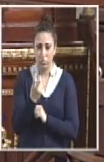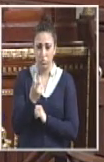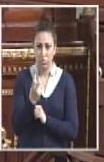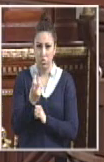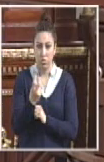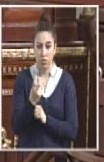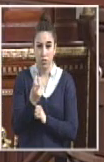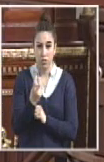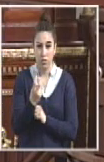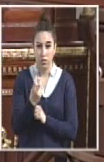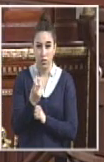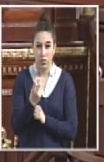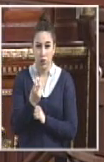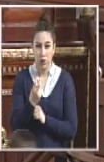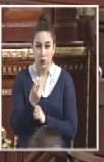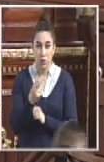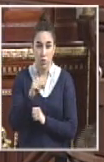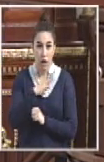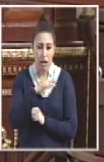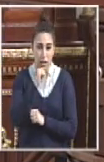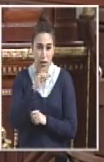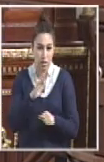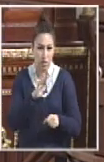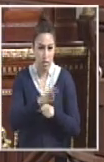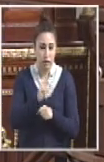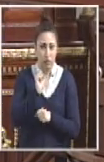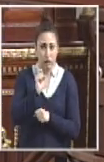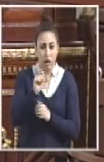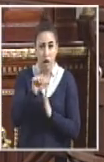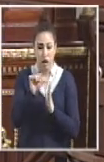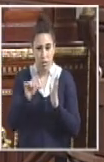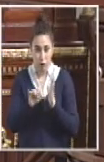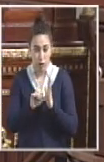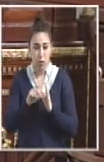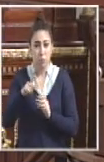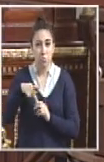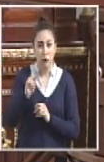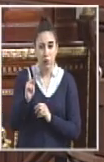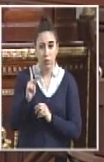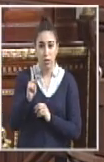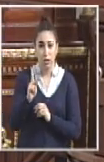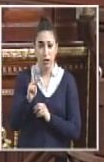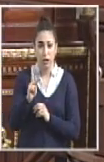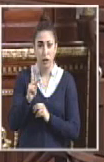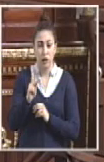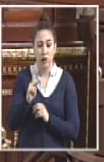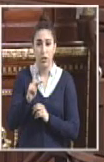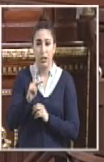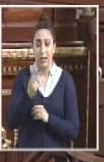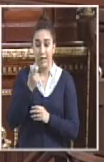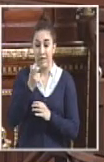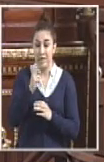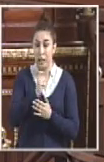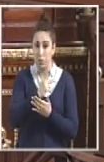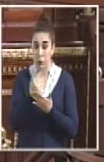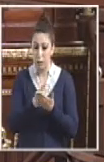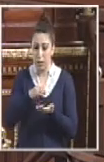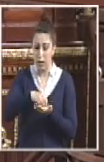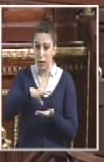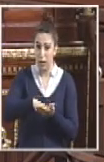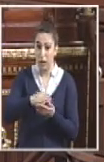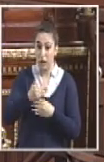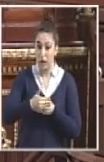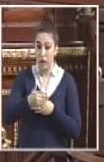sin sustento, vuelvo a insistir, pero ahora para agregar a este expediente electrónico lo que es